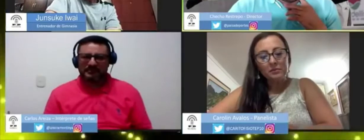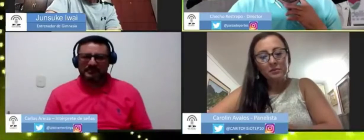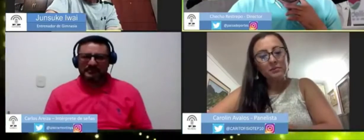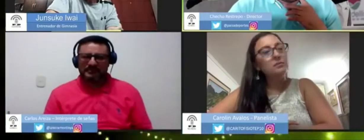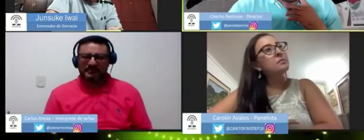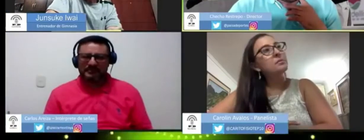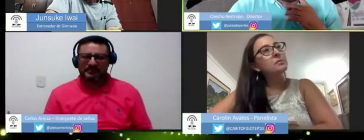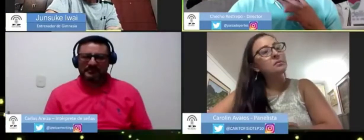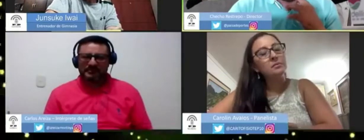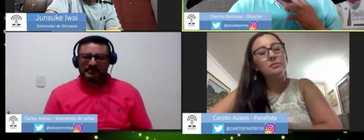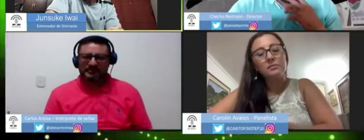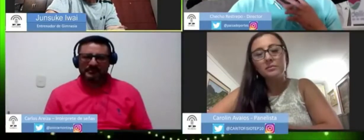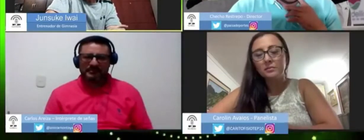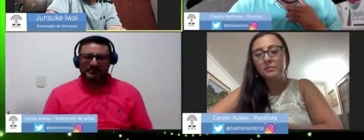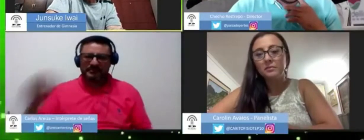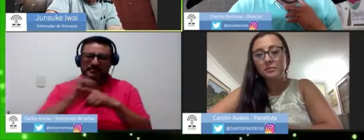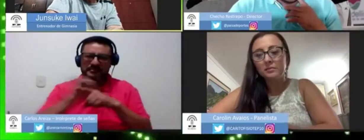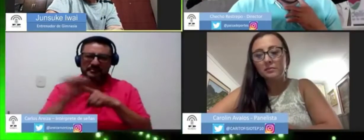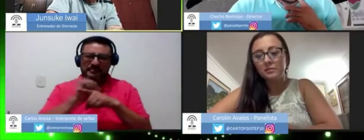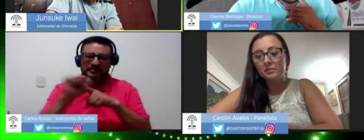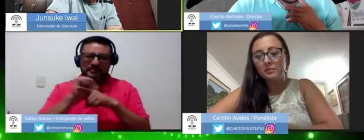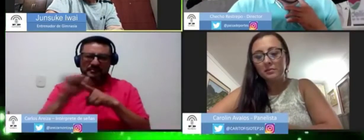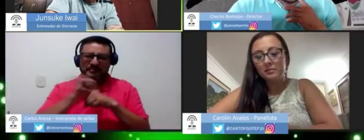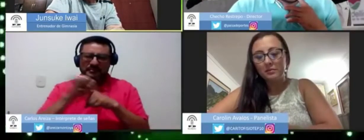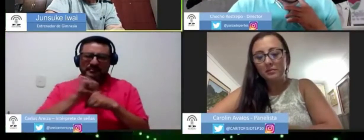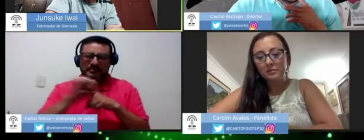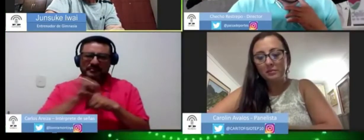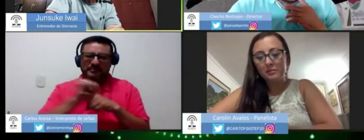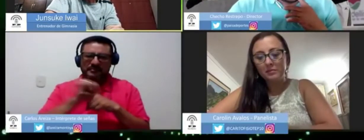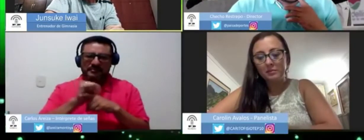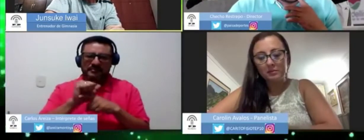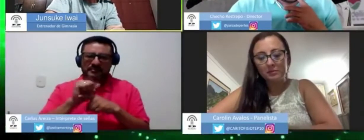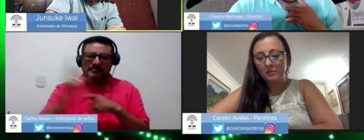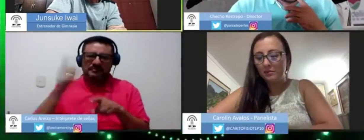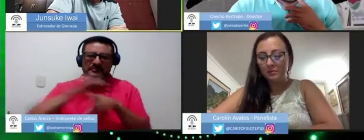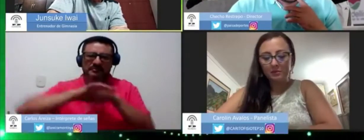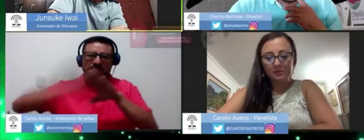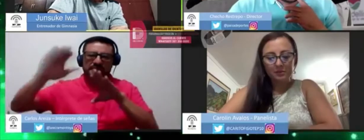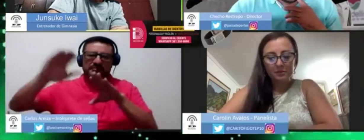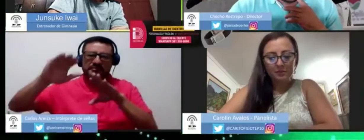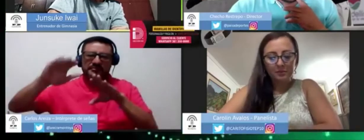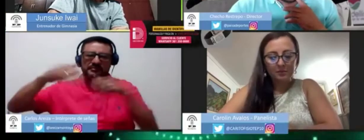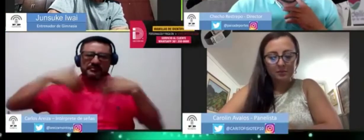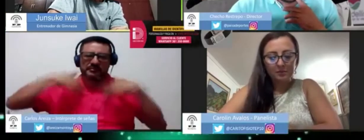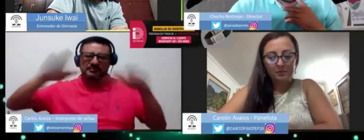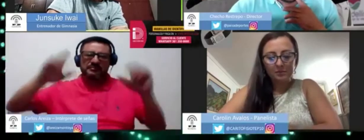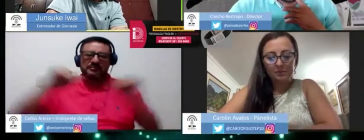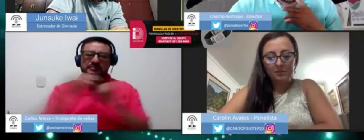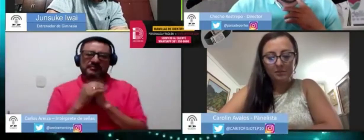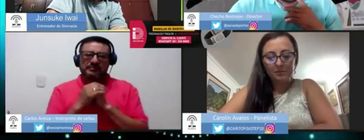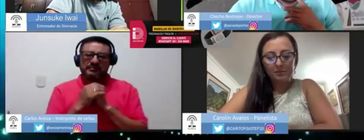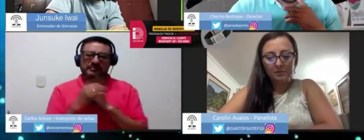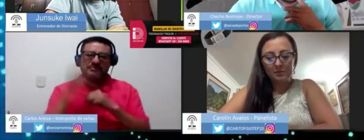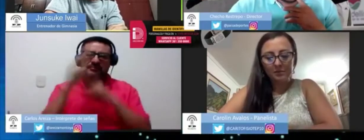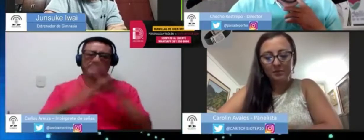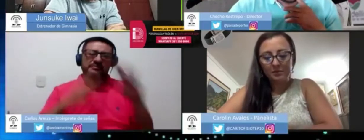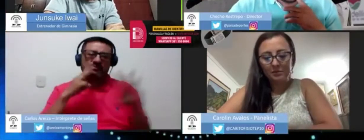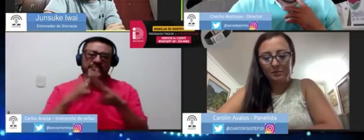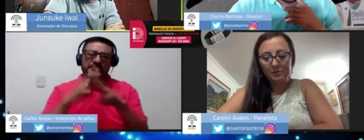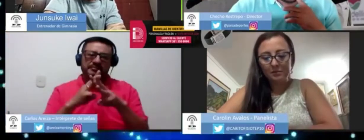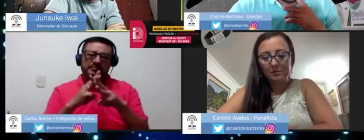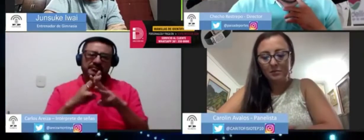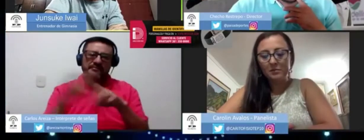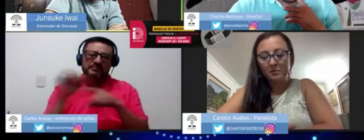que venga a entrenar aquí, ya podemos invitar a cualquier equipo del mundo, se puede entrenar